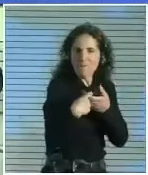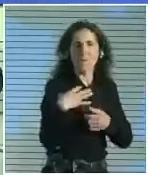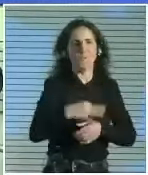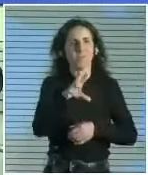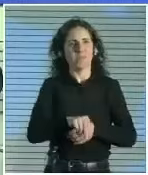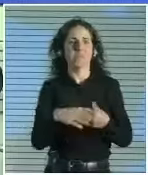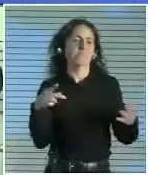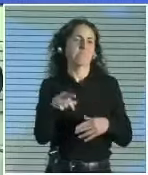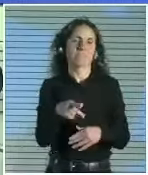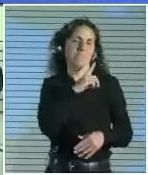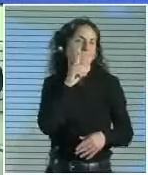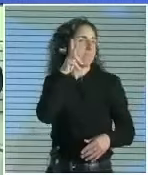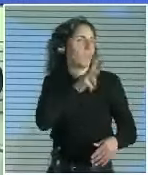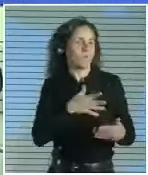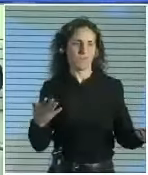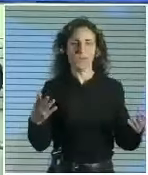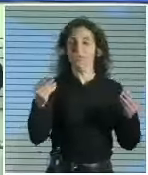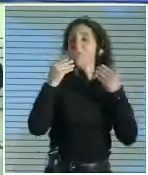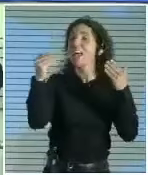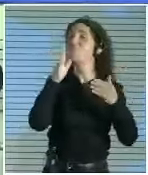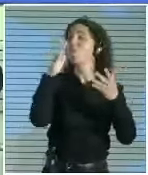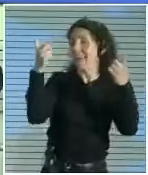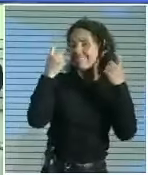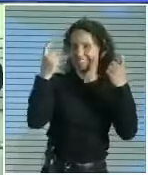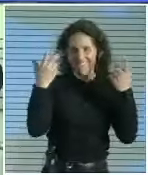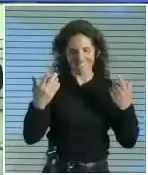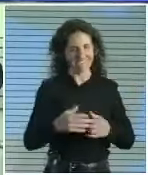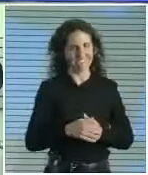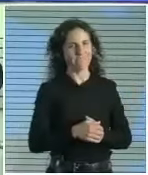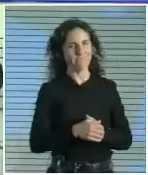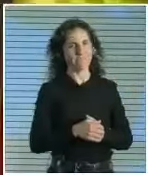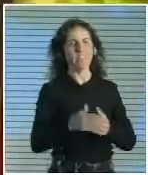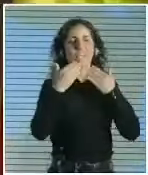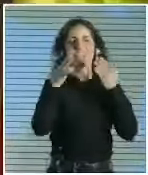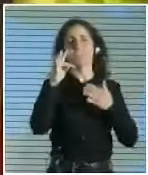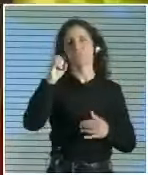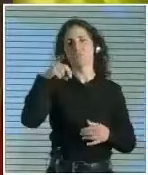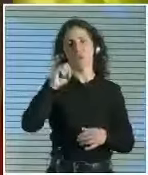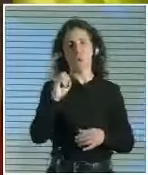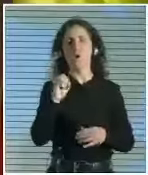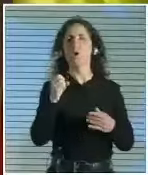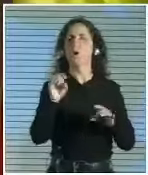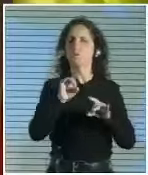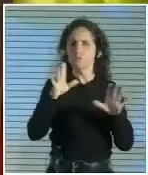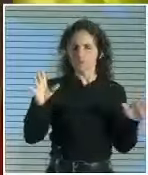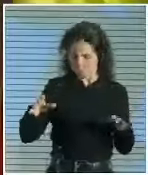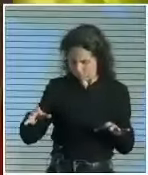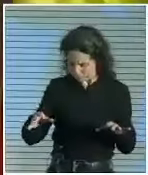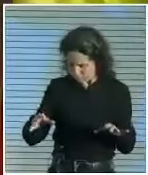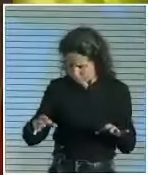es un lujo y gracias por enseñarme, la verdad. Thank you, Tono. It's clearly complex, but we can